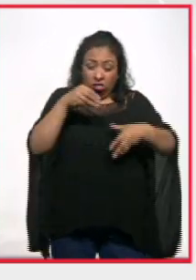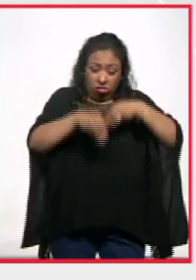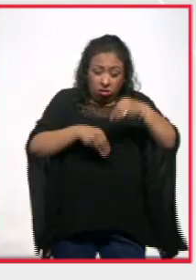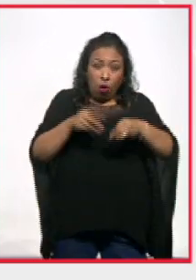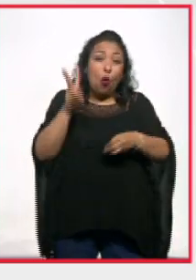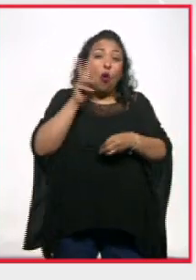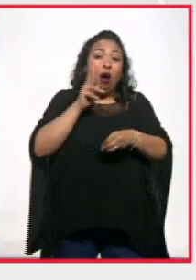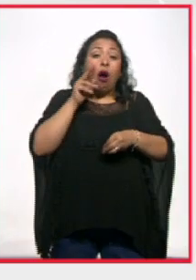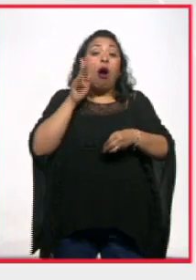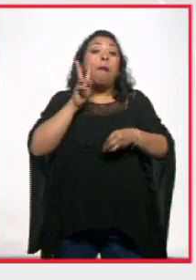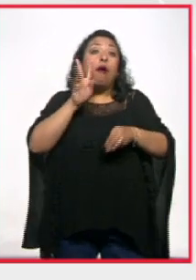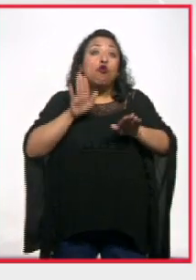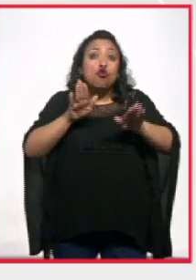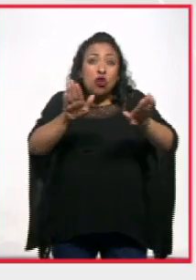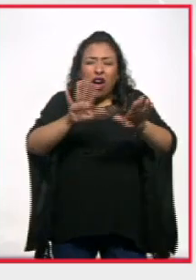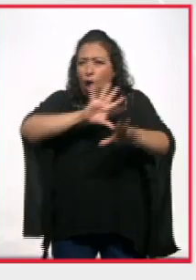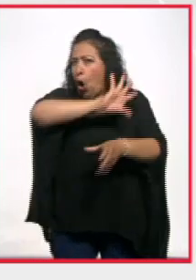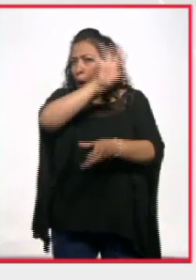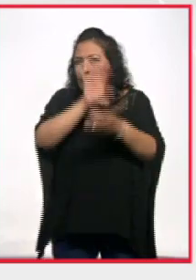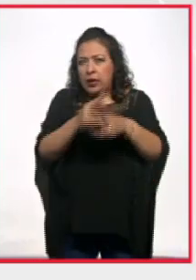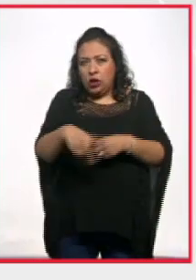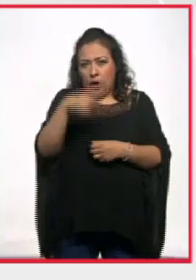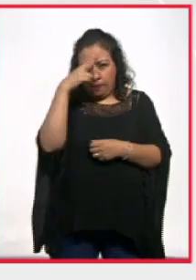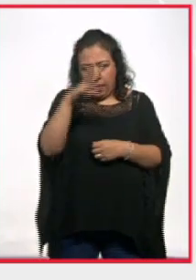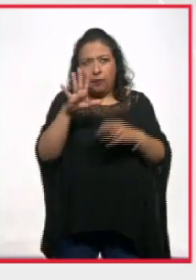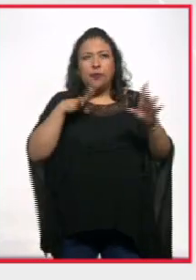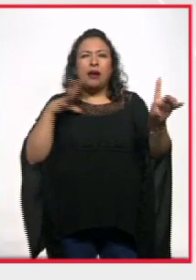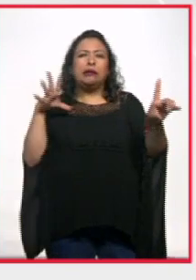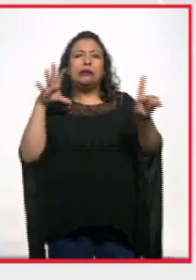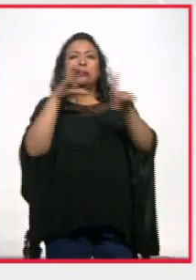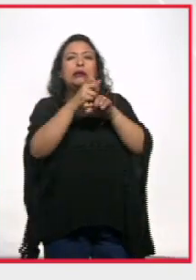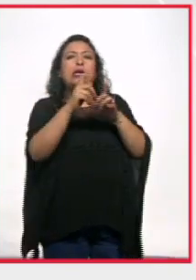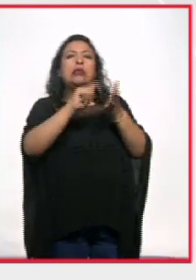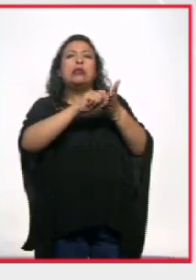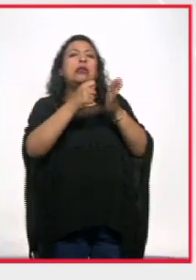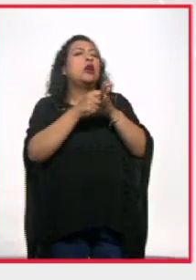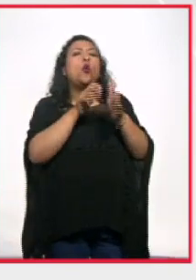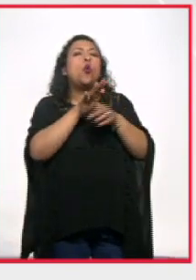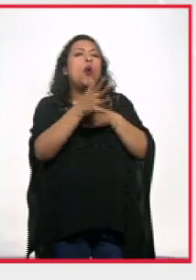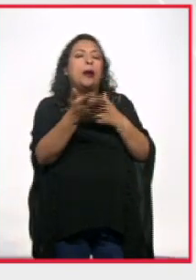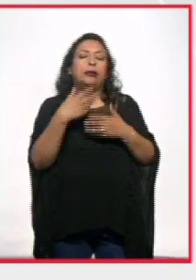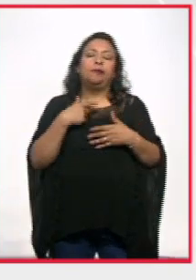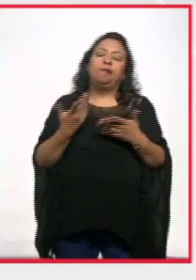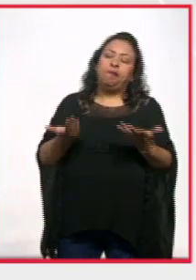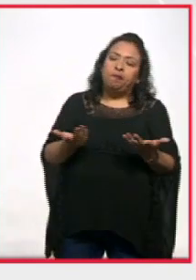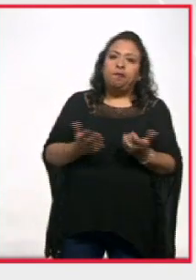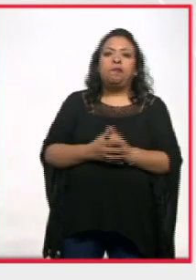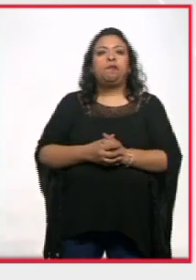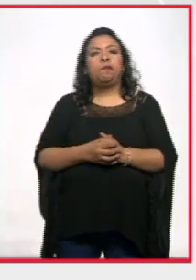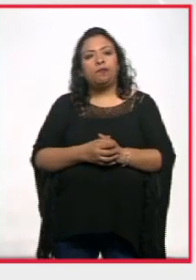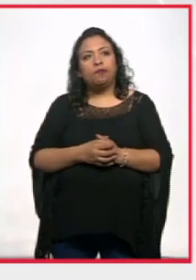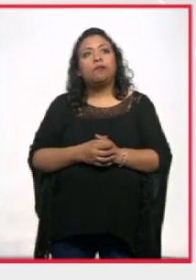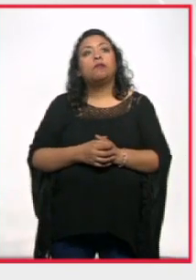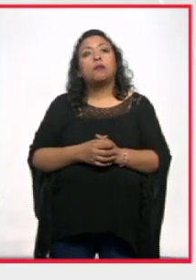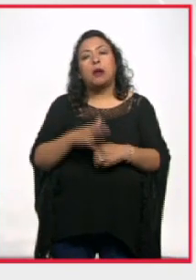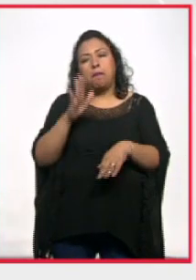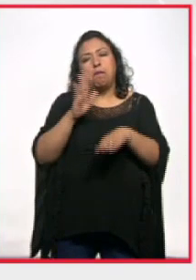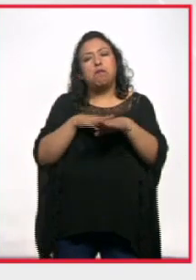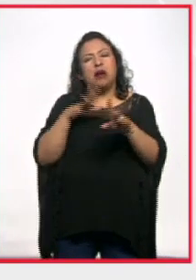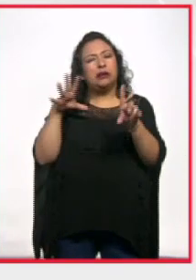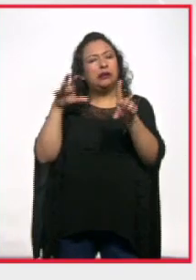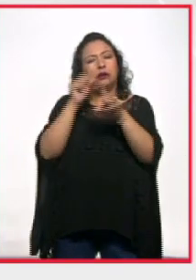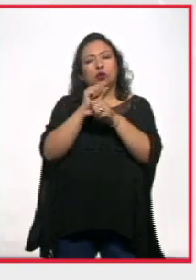aquí. Ahora, los retos técnicos a los que se han enfrentado, ¿cuáles son, muchachos? Bueno, es